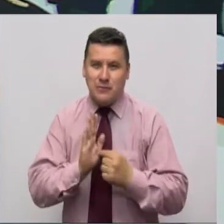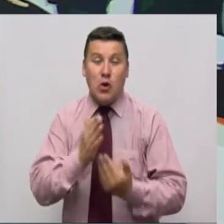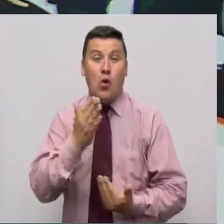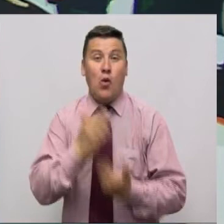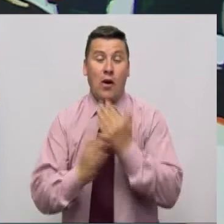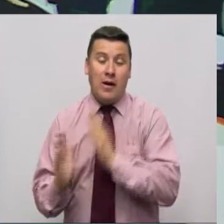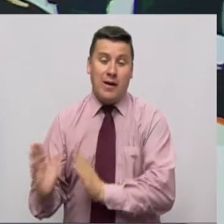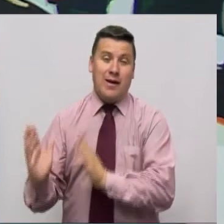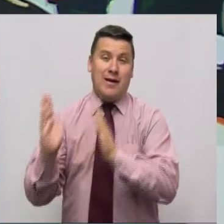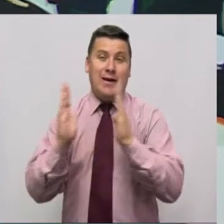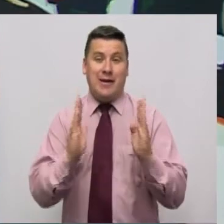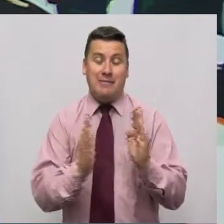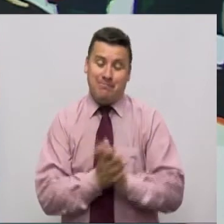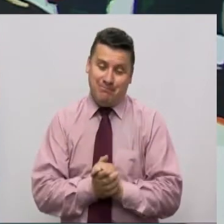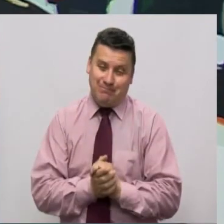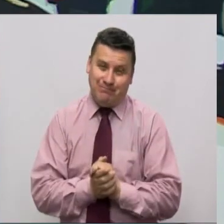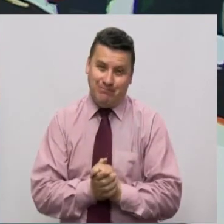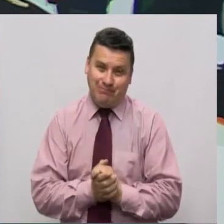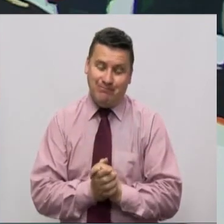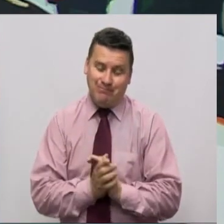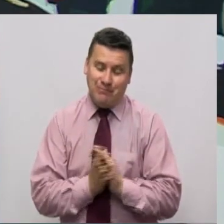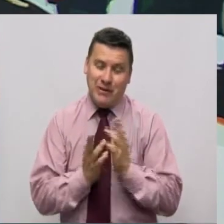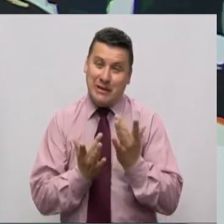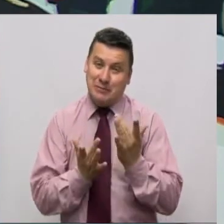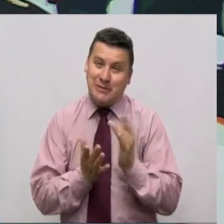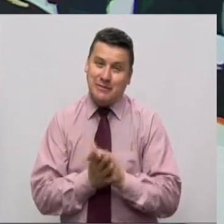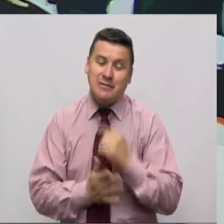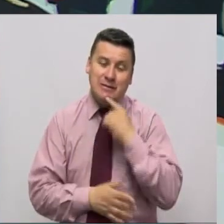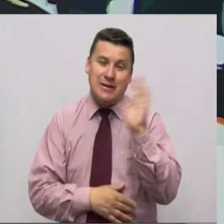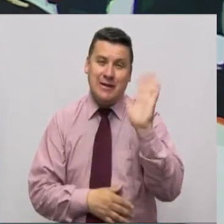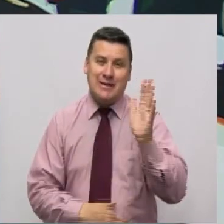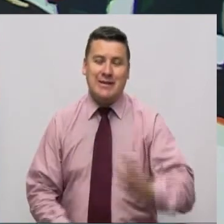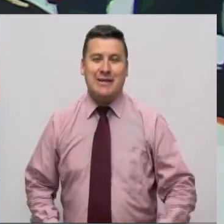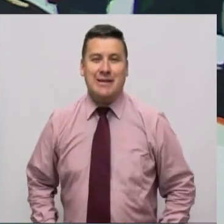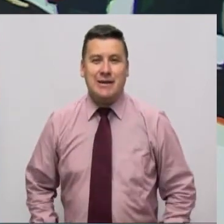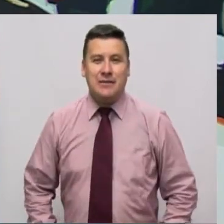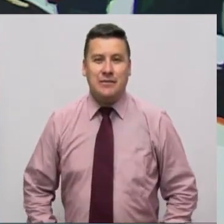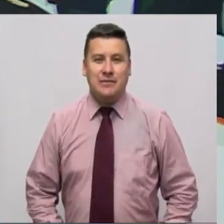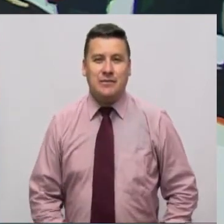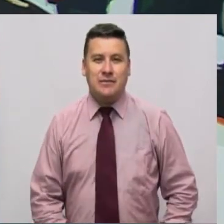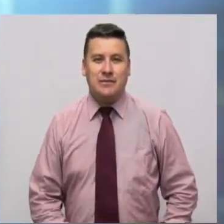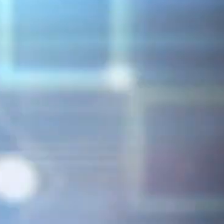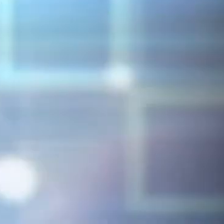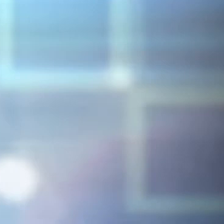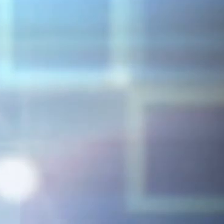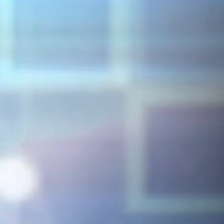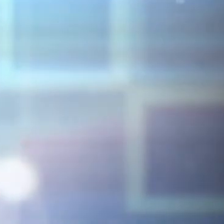preparado para ustedes un nuevo capítulo. Así que los esperamos. Hasta entonces.